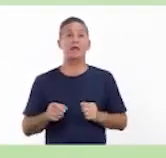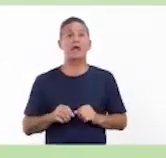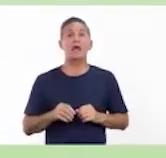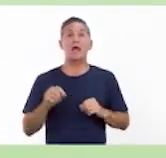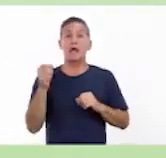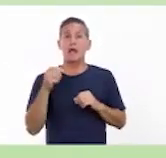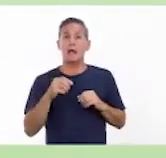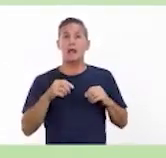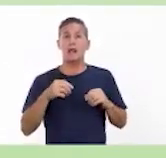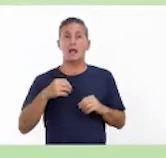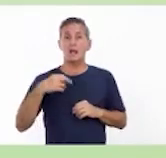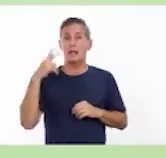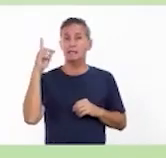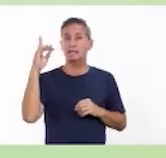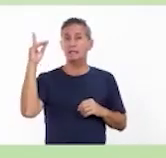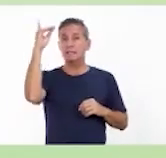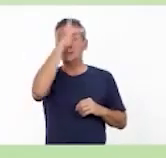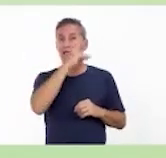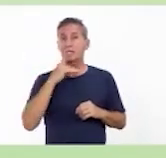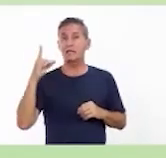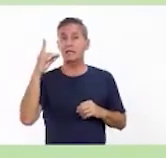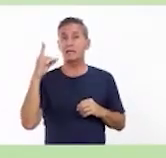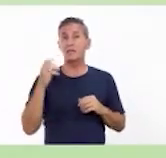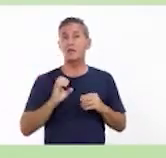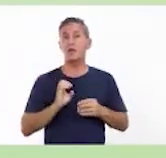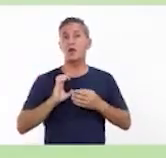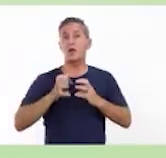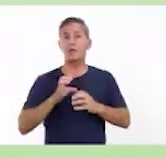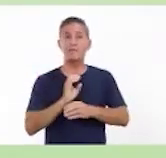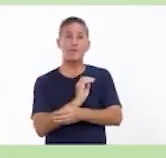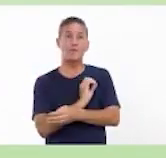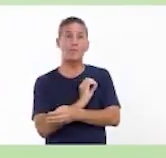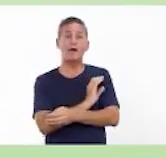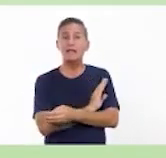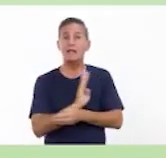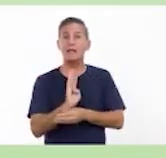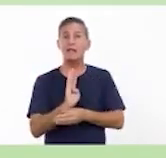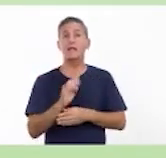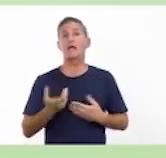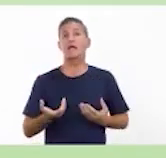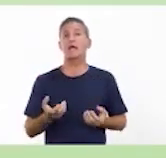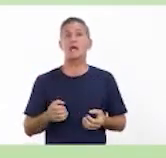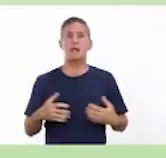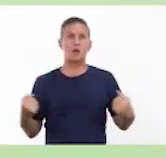obra, enunciar tema, determinar el conflicto dramático,